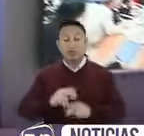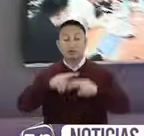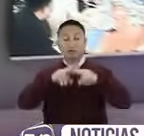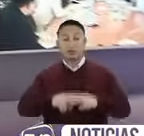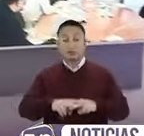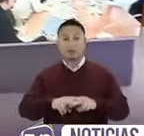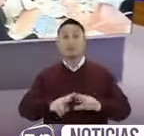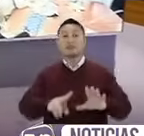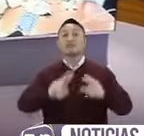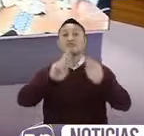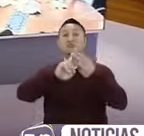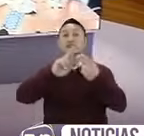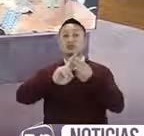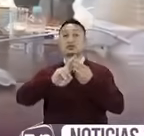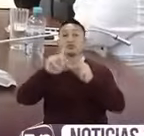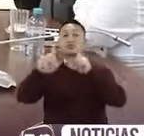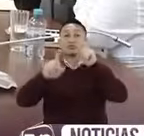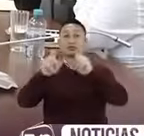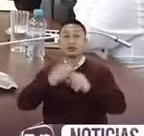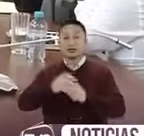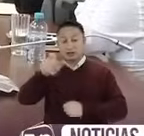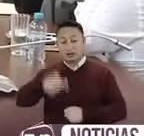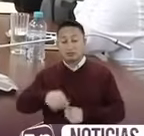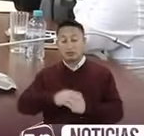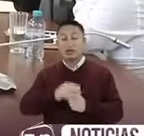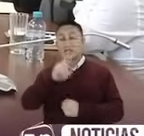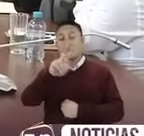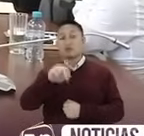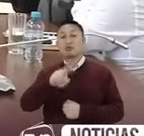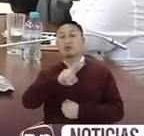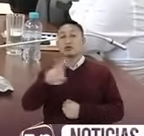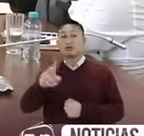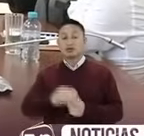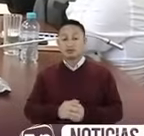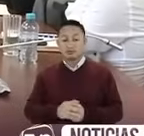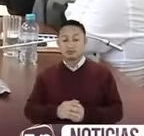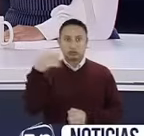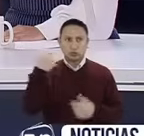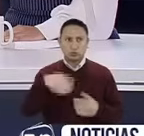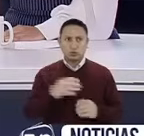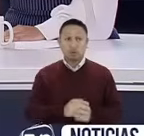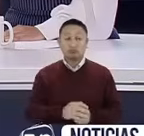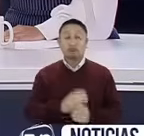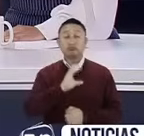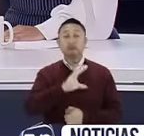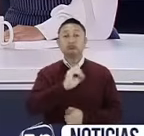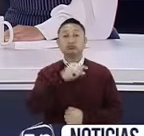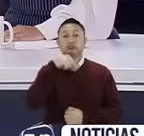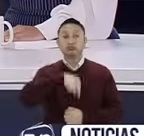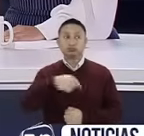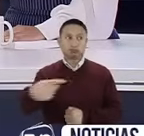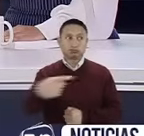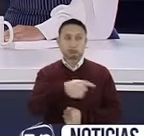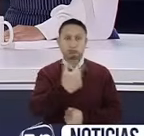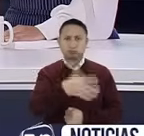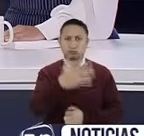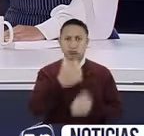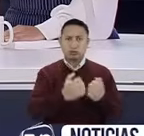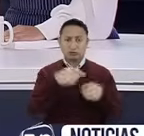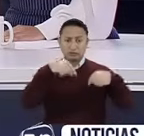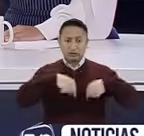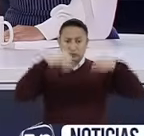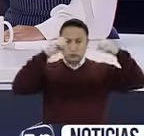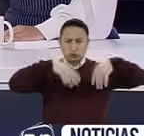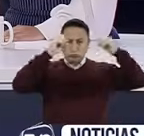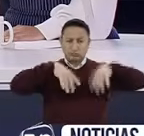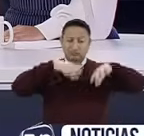población y vivienda realizado en el 2022 durante el gobierno de Guillermo Lasso. Ante las afectaciones causadas por el desbordamiento